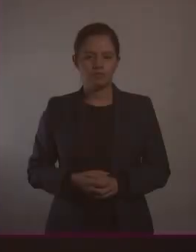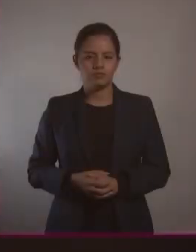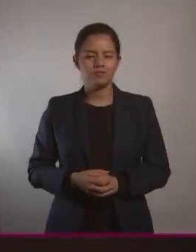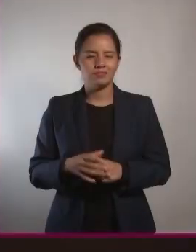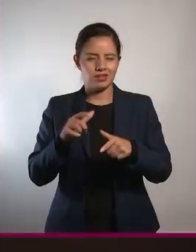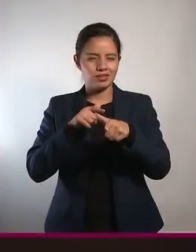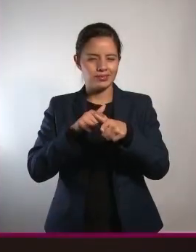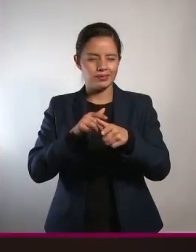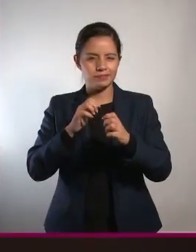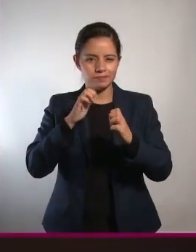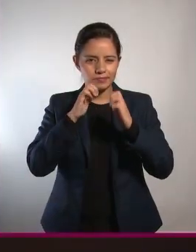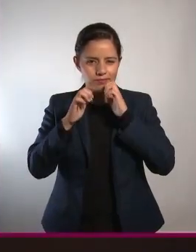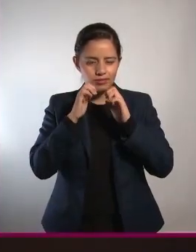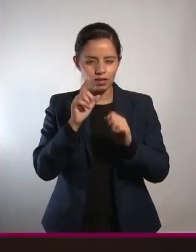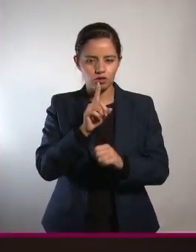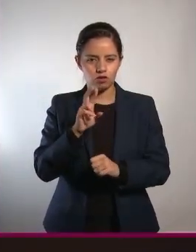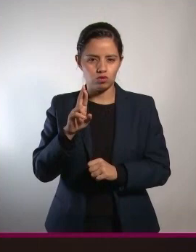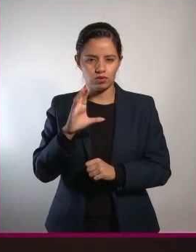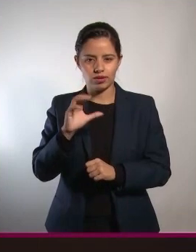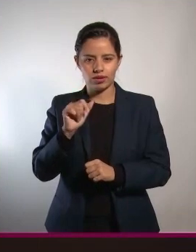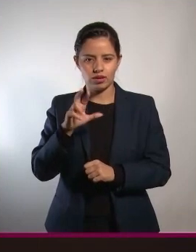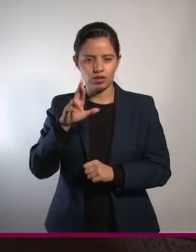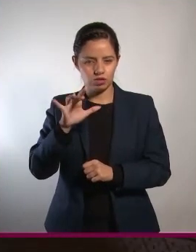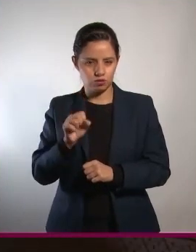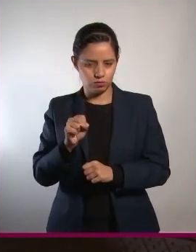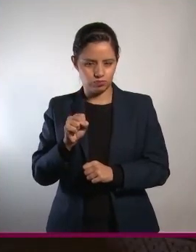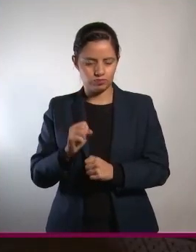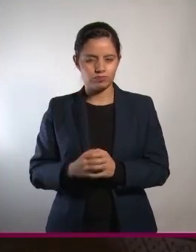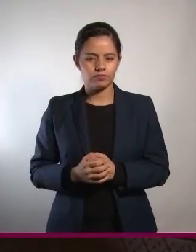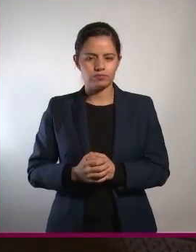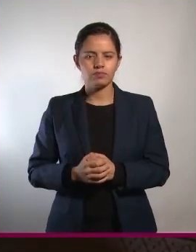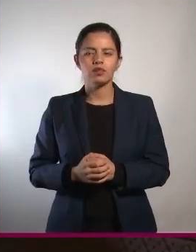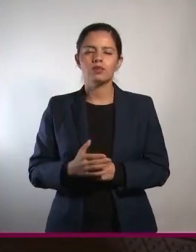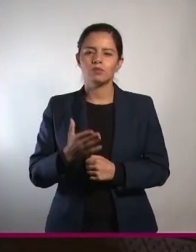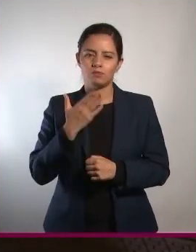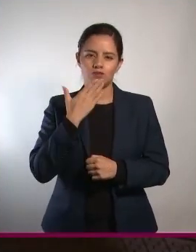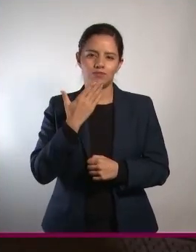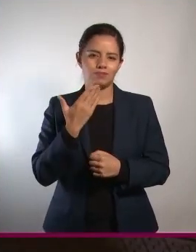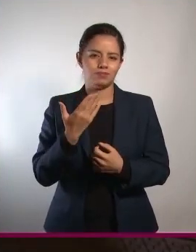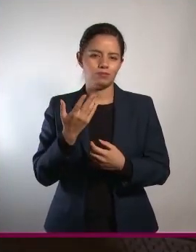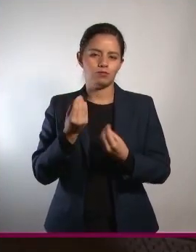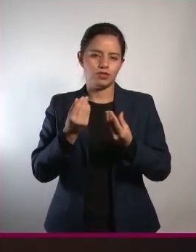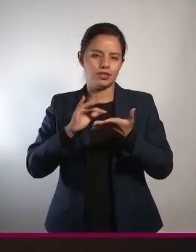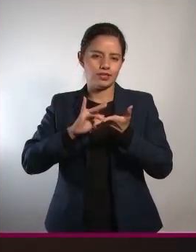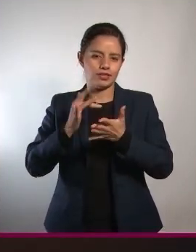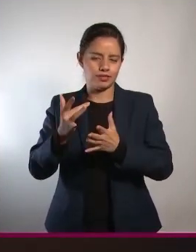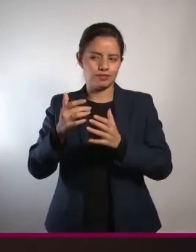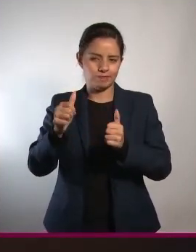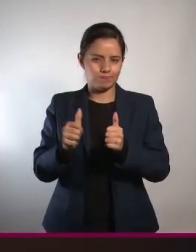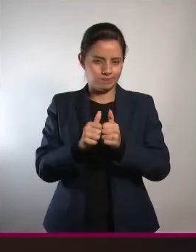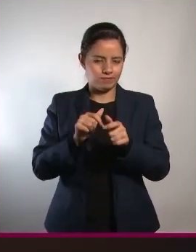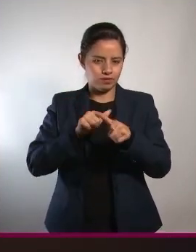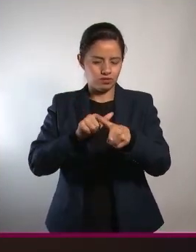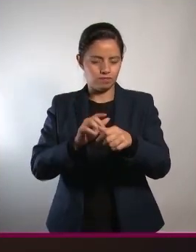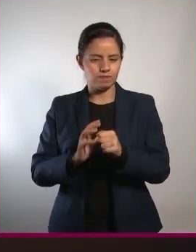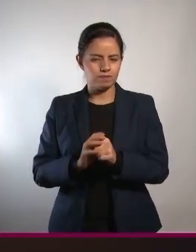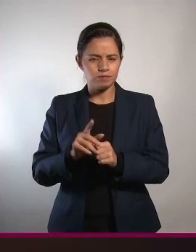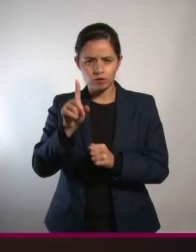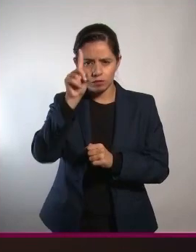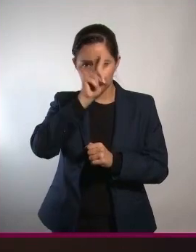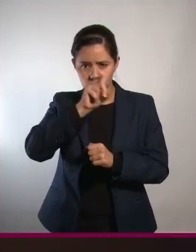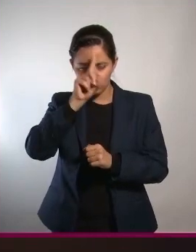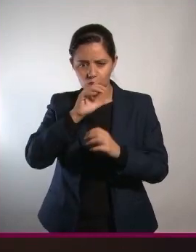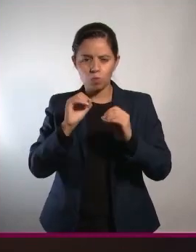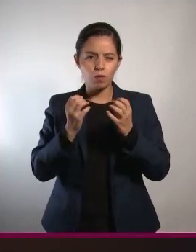Continuamos nuestra entrevista con el doctor Carlos Rodríguez Osorio. Doctor, muchas gracias por seguir con nosotros. ¿Qué recomendaciones o